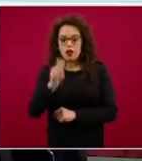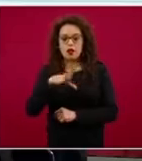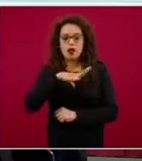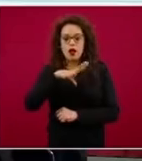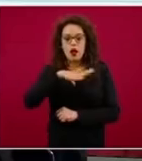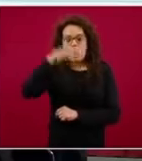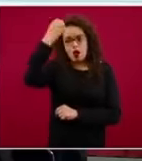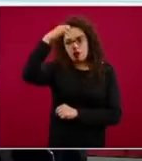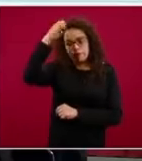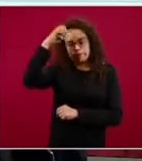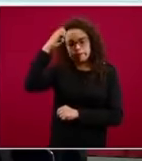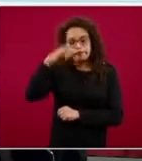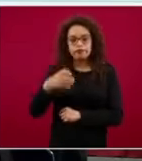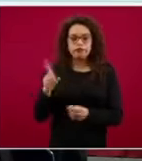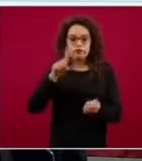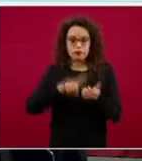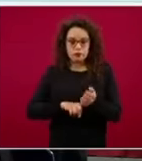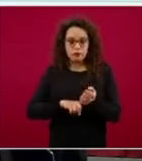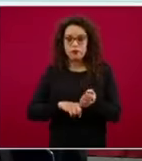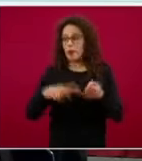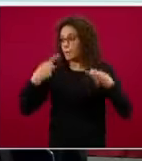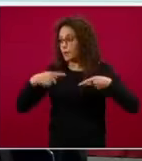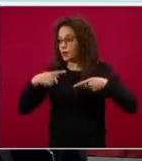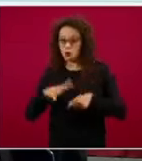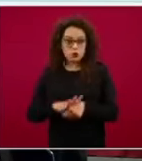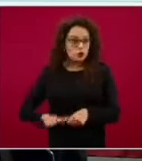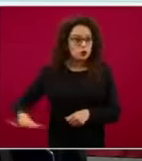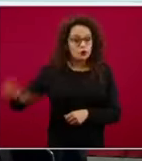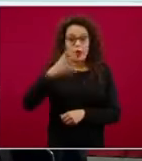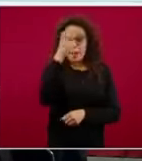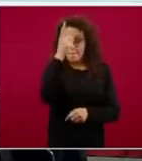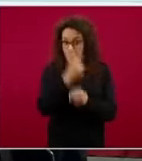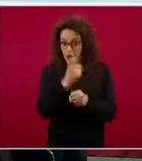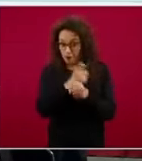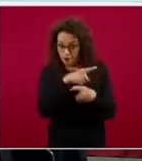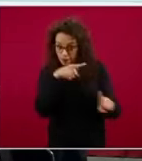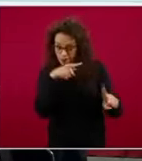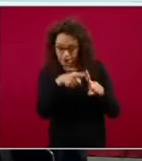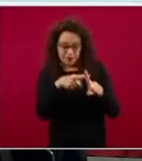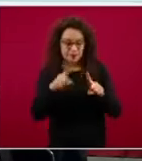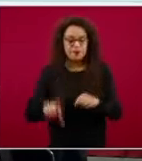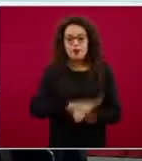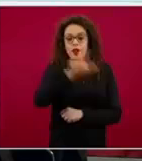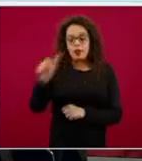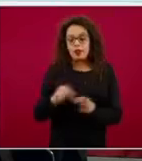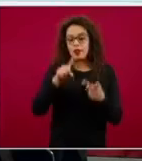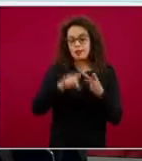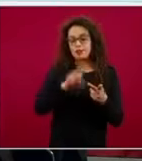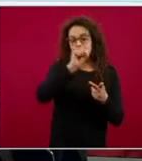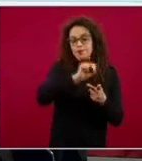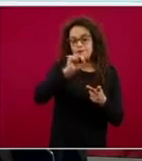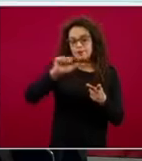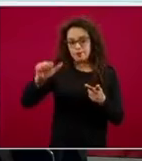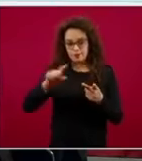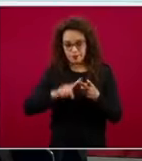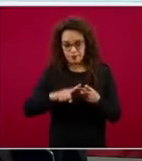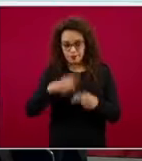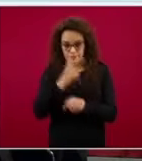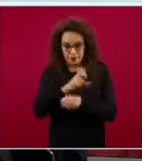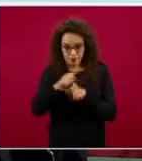experiencias que ha ido ganando la población, en primer lugar, el Sistema Nacional de Salud, en segundo